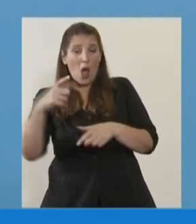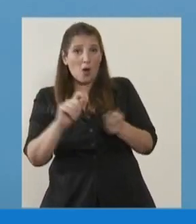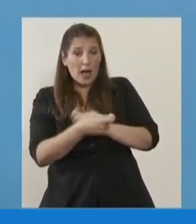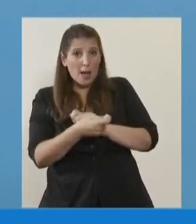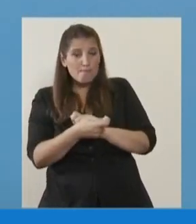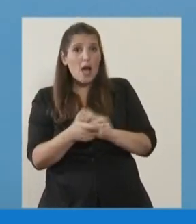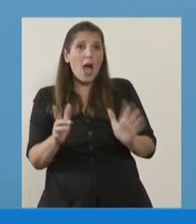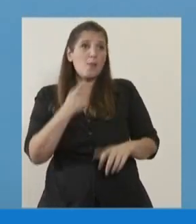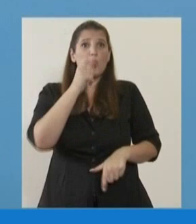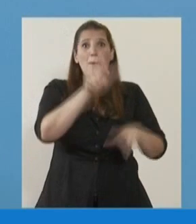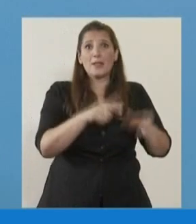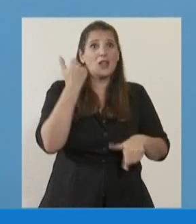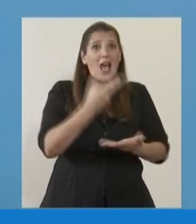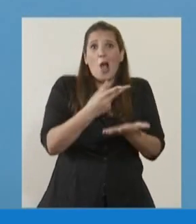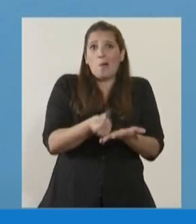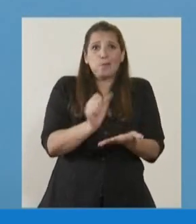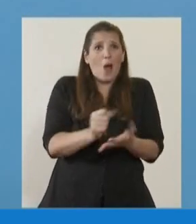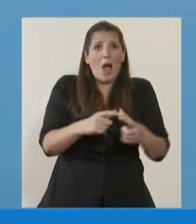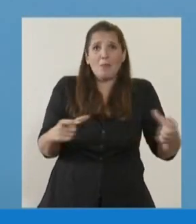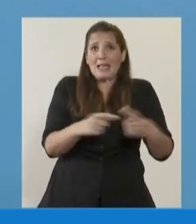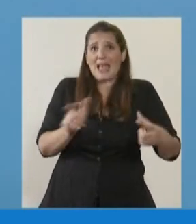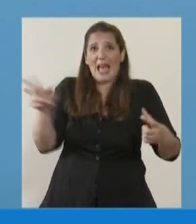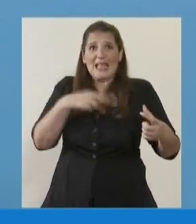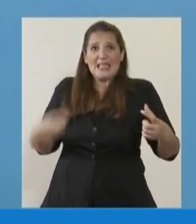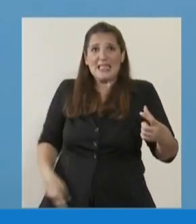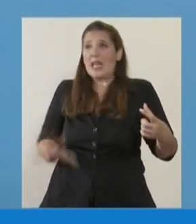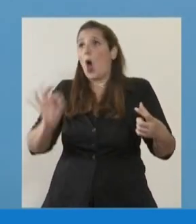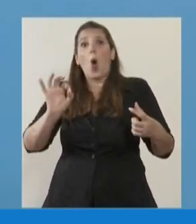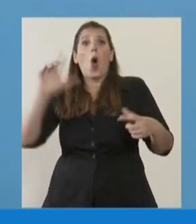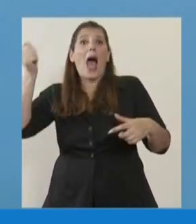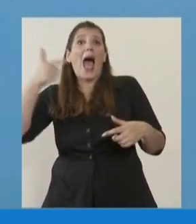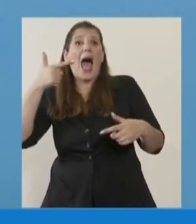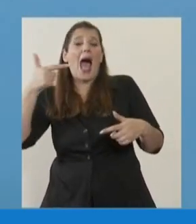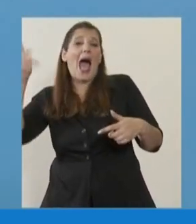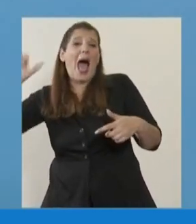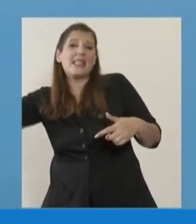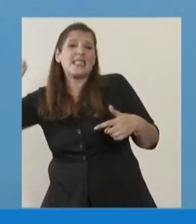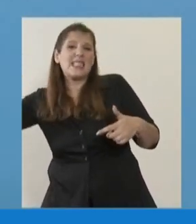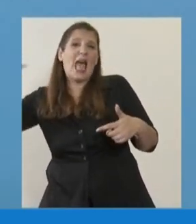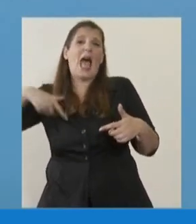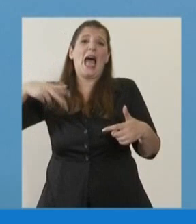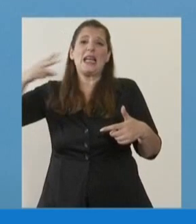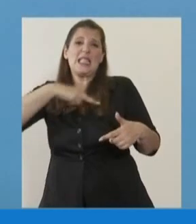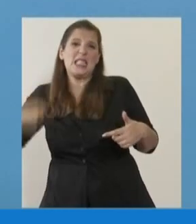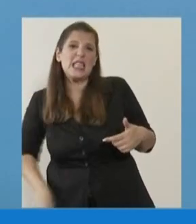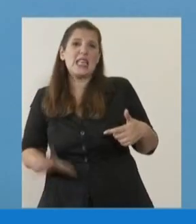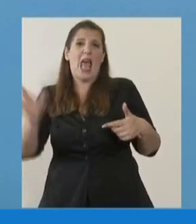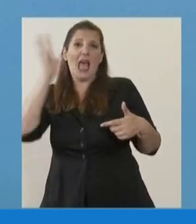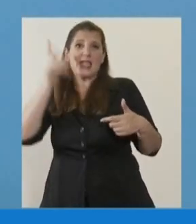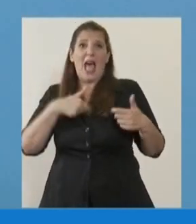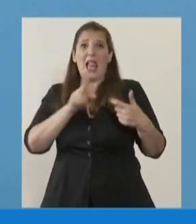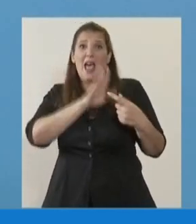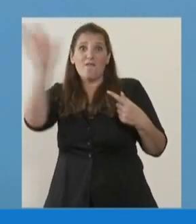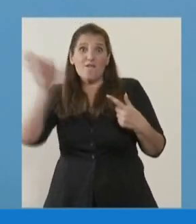para esos pasajeros que tanto viajan desde o hacia China o Italia, que son las zonas